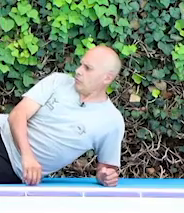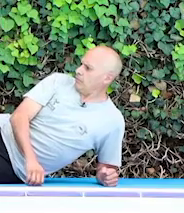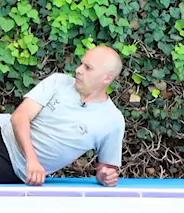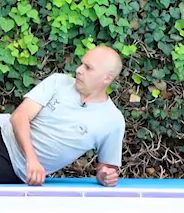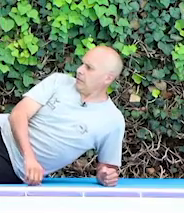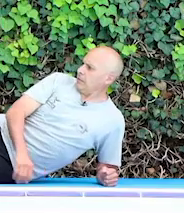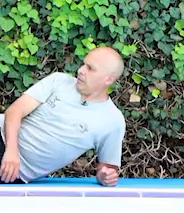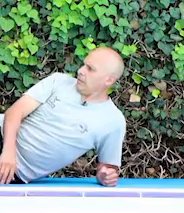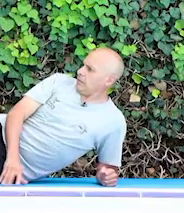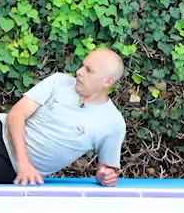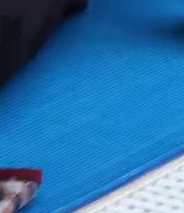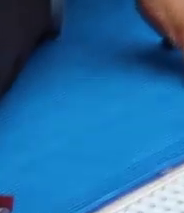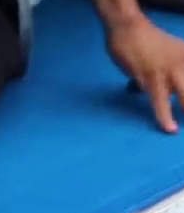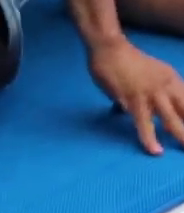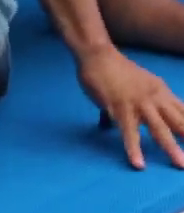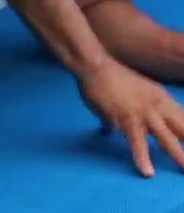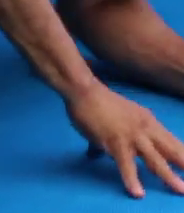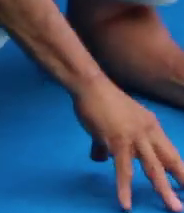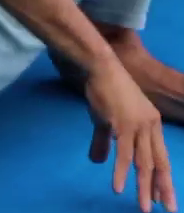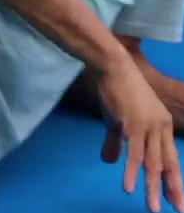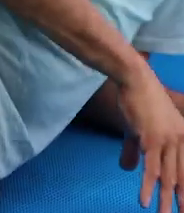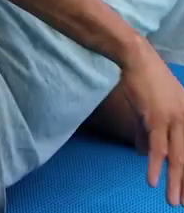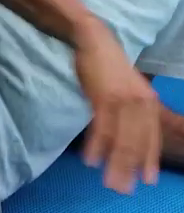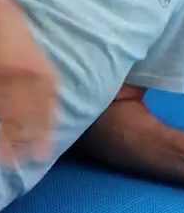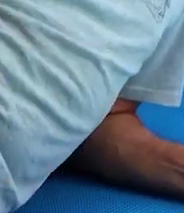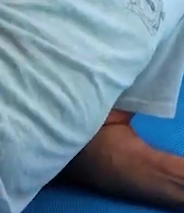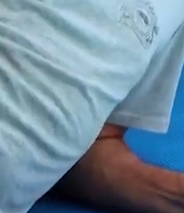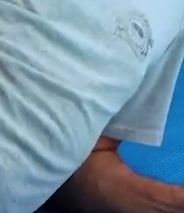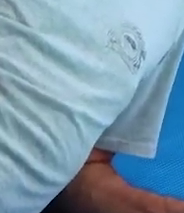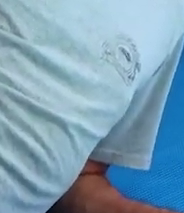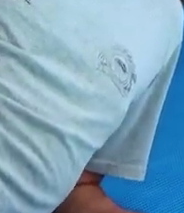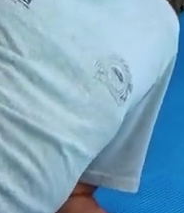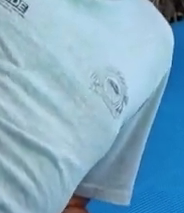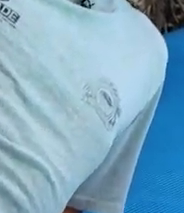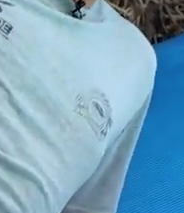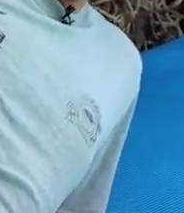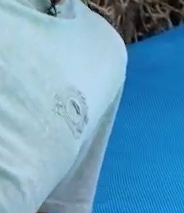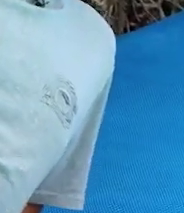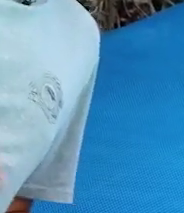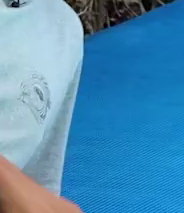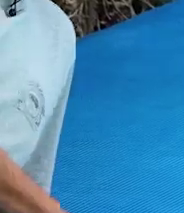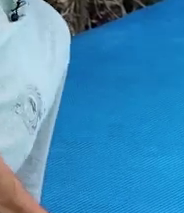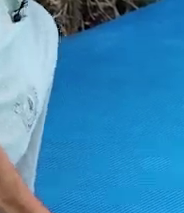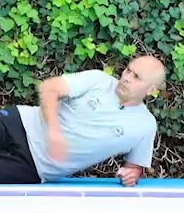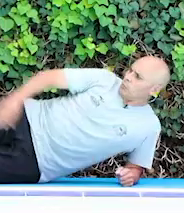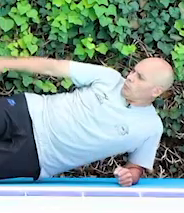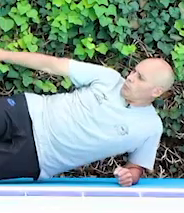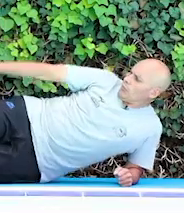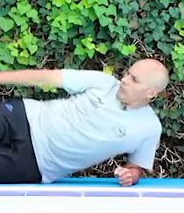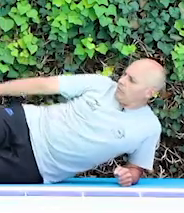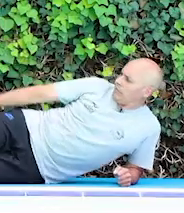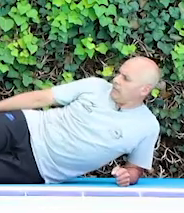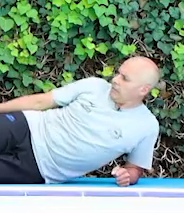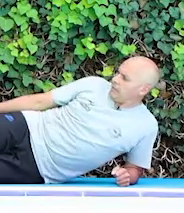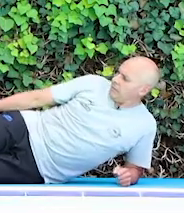brazo. Y extendemos totalmente. Y lo que vamos a hacer es elevar la cadera.